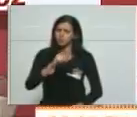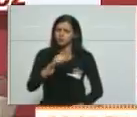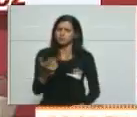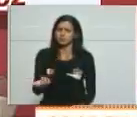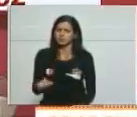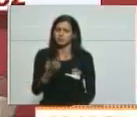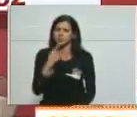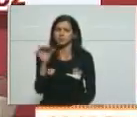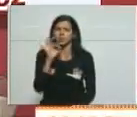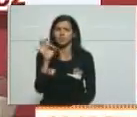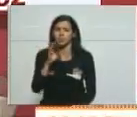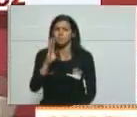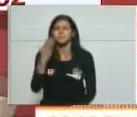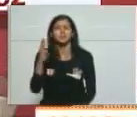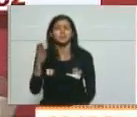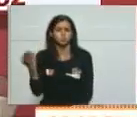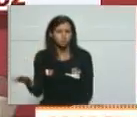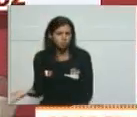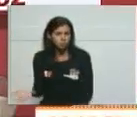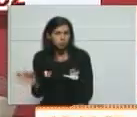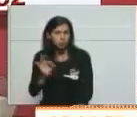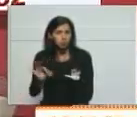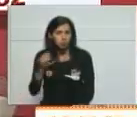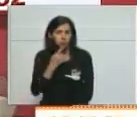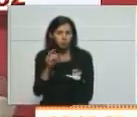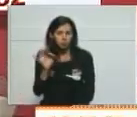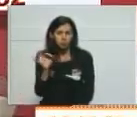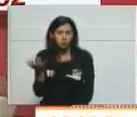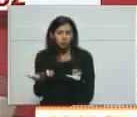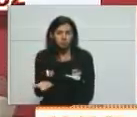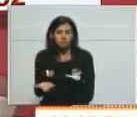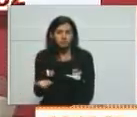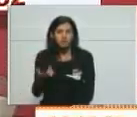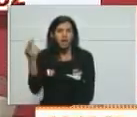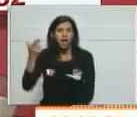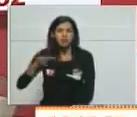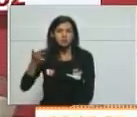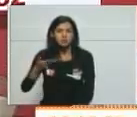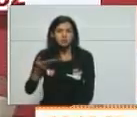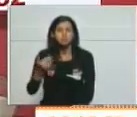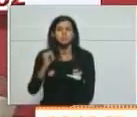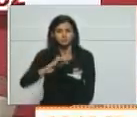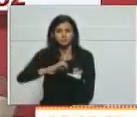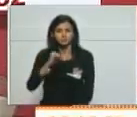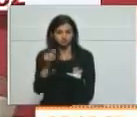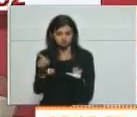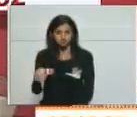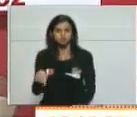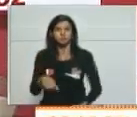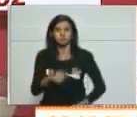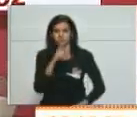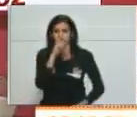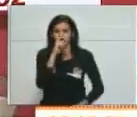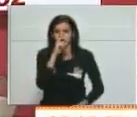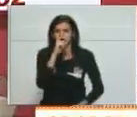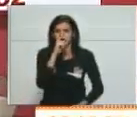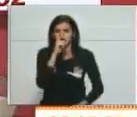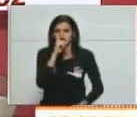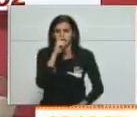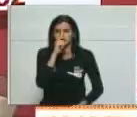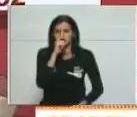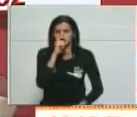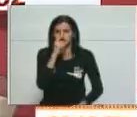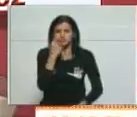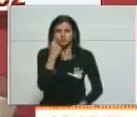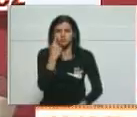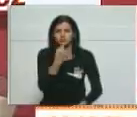hace mención a Baruta, que tiene su policía? A Latillo, que tiene su policía. Ah, se da cuenta lo de Barinas